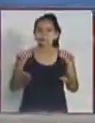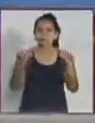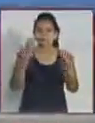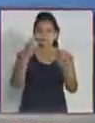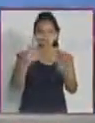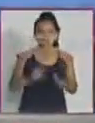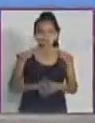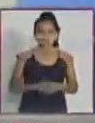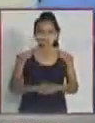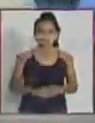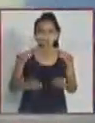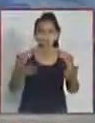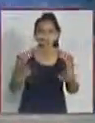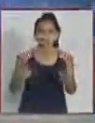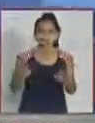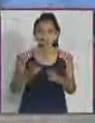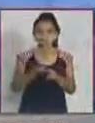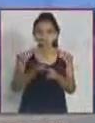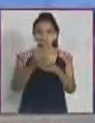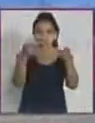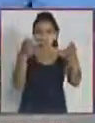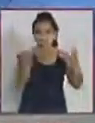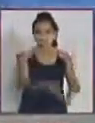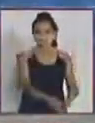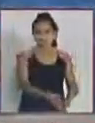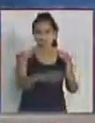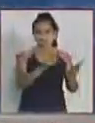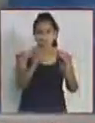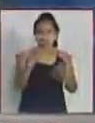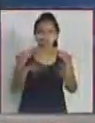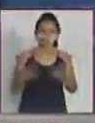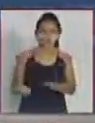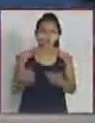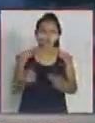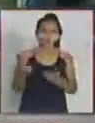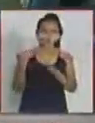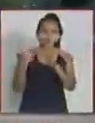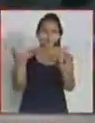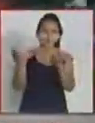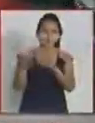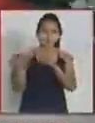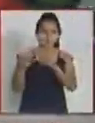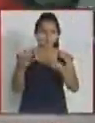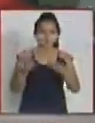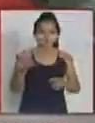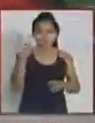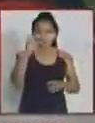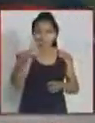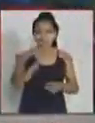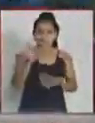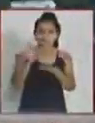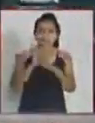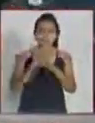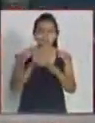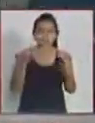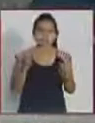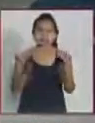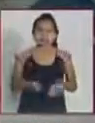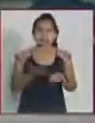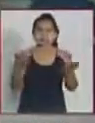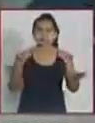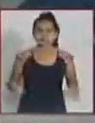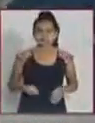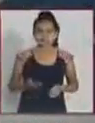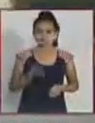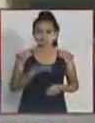micro. A punto de enterrar a las víctimas, familiares y vecinos exigen a las autoridades muestren el paradero del microbús siniestrado, además